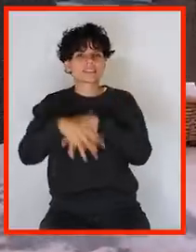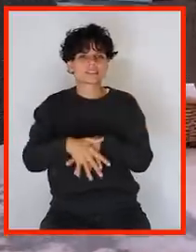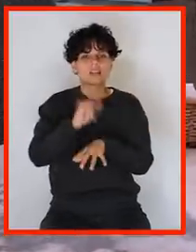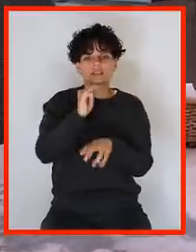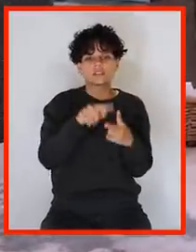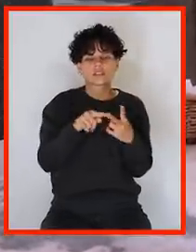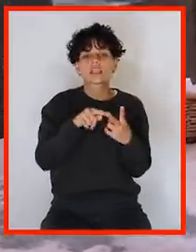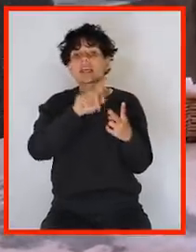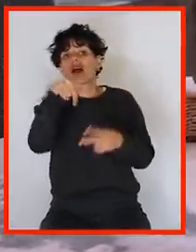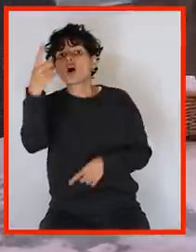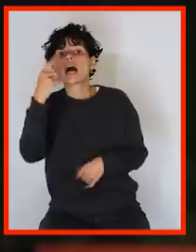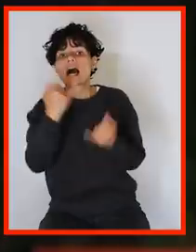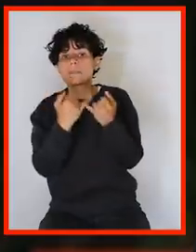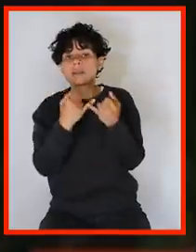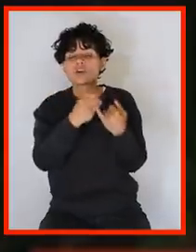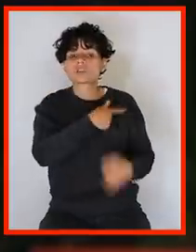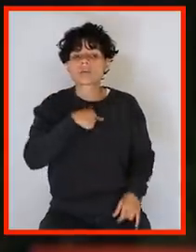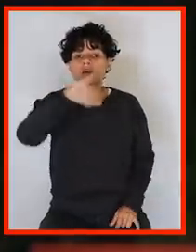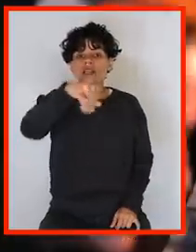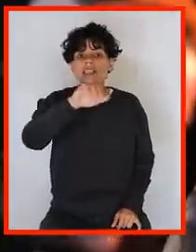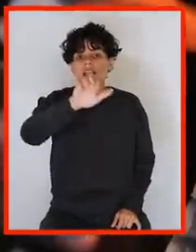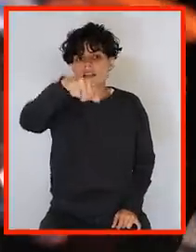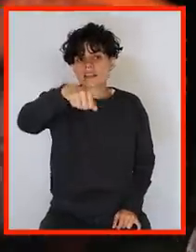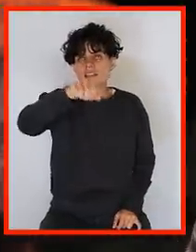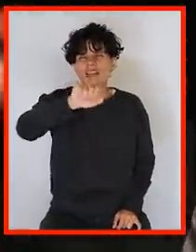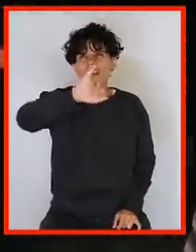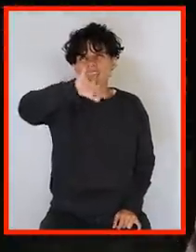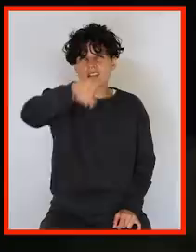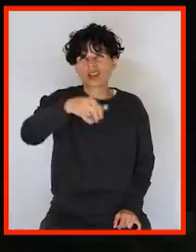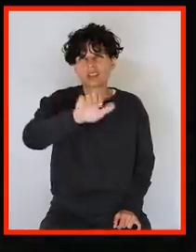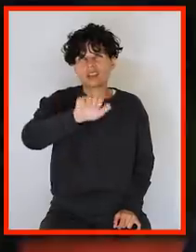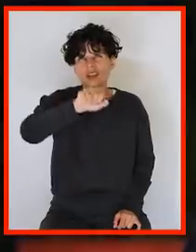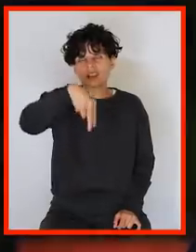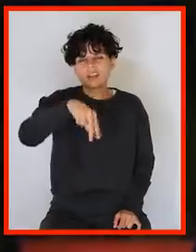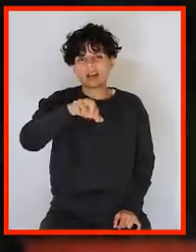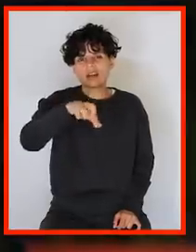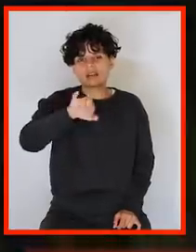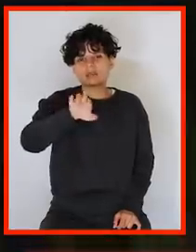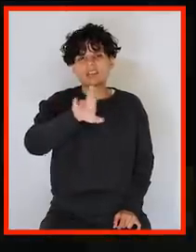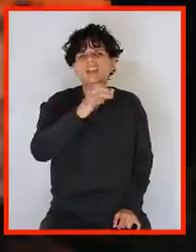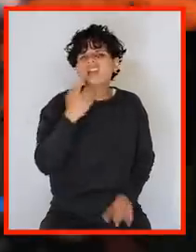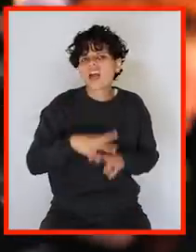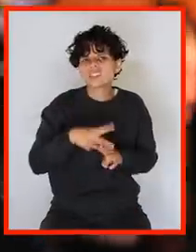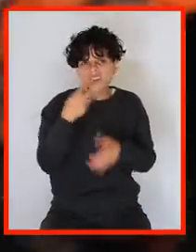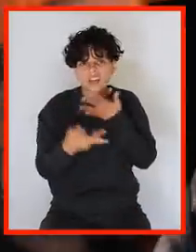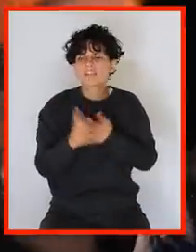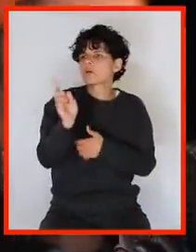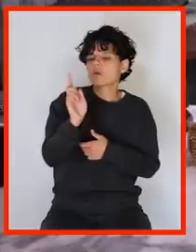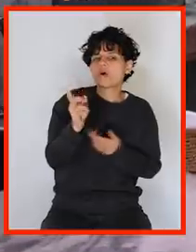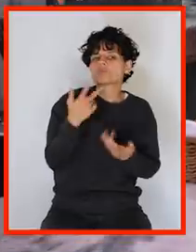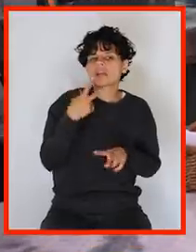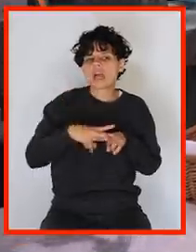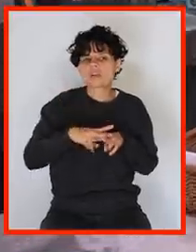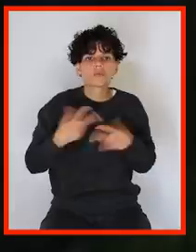Así que, pulento. ¿Y el otro, el Jean-Pierre? Ese no canta, po. ¿Qué hace ese Jean-Pierre, hijo? No hace nada. Ah.